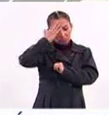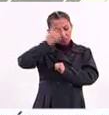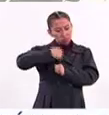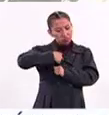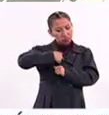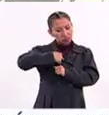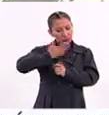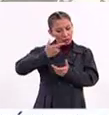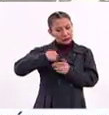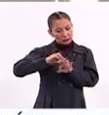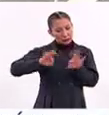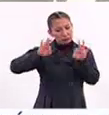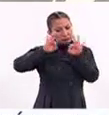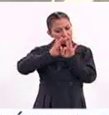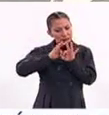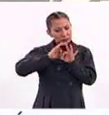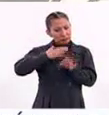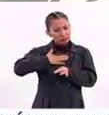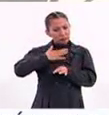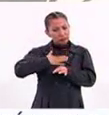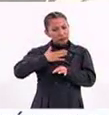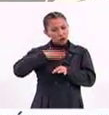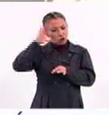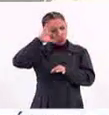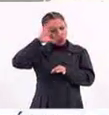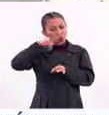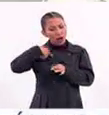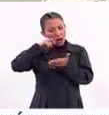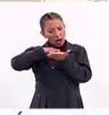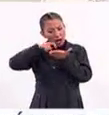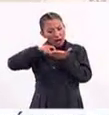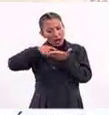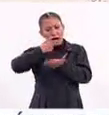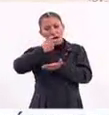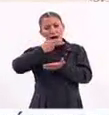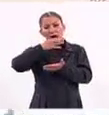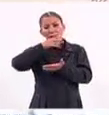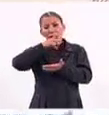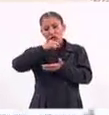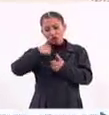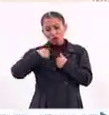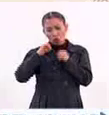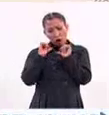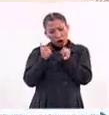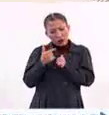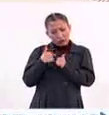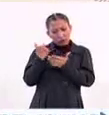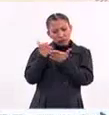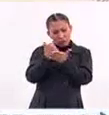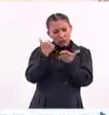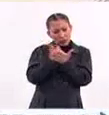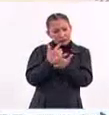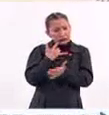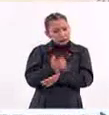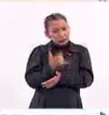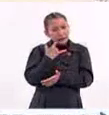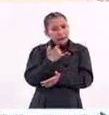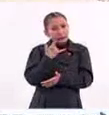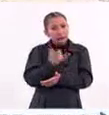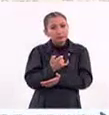conciencia del papel cultural, del grabado, y uno como artista participar y